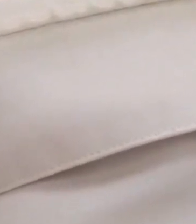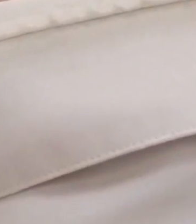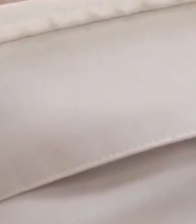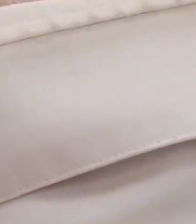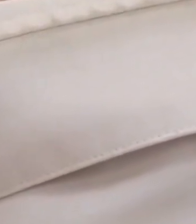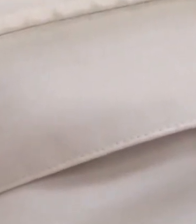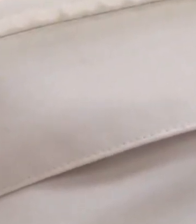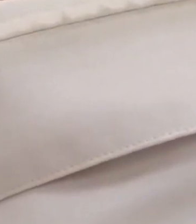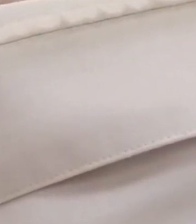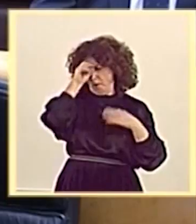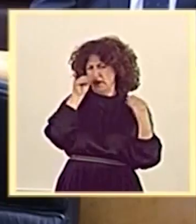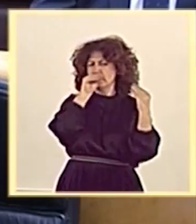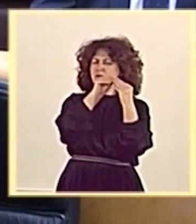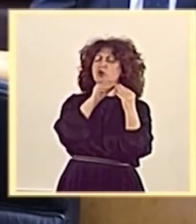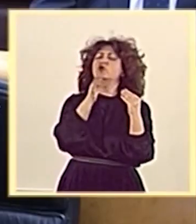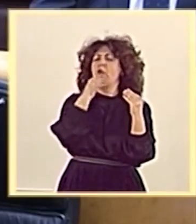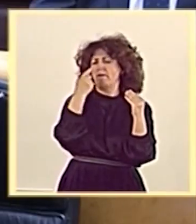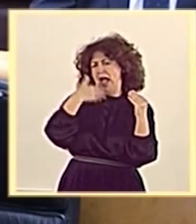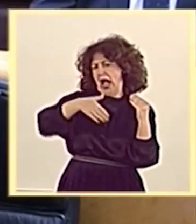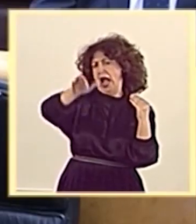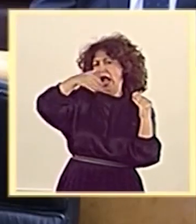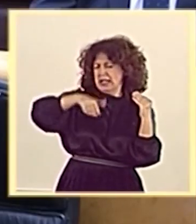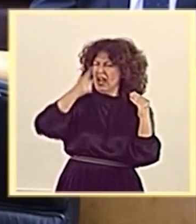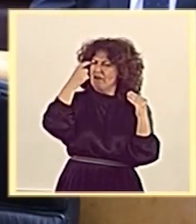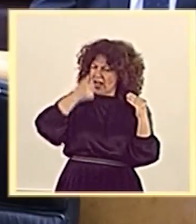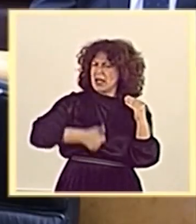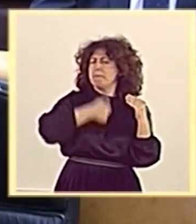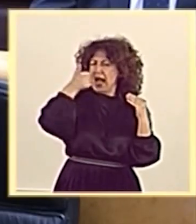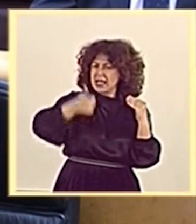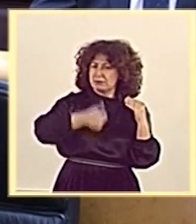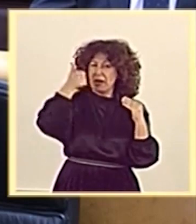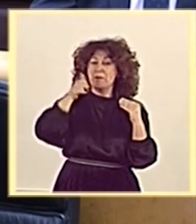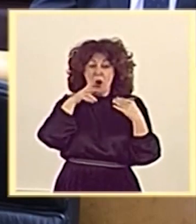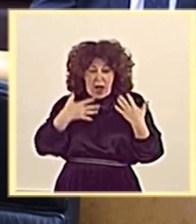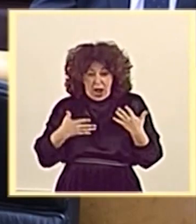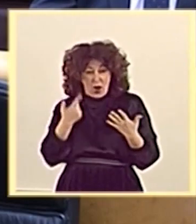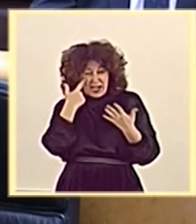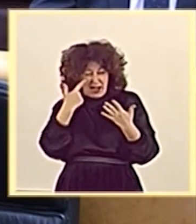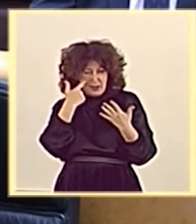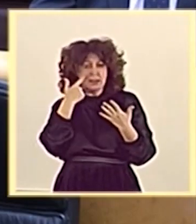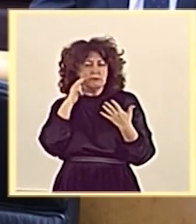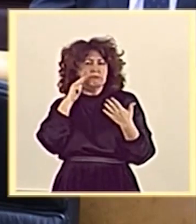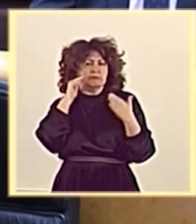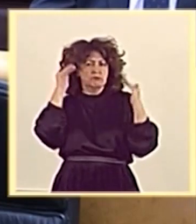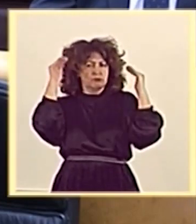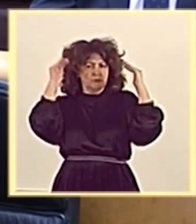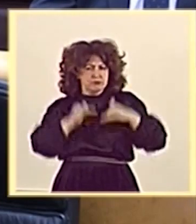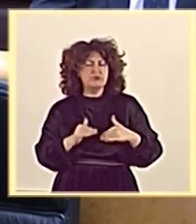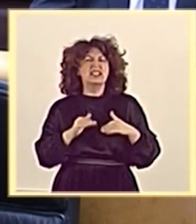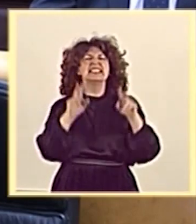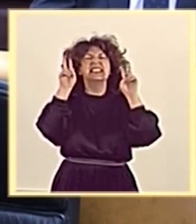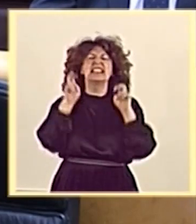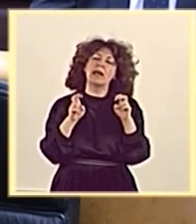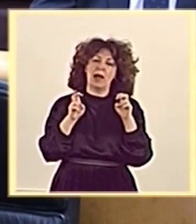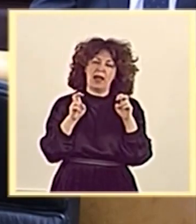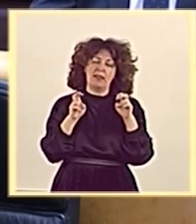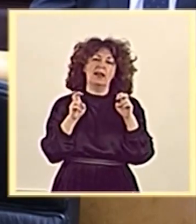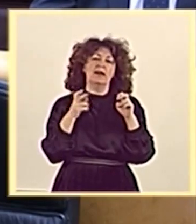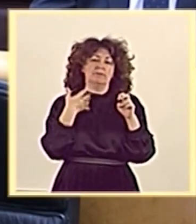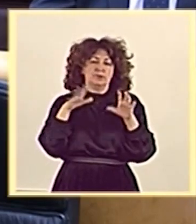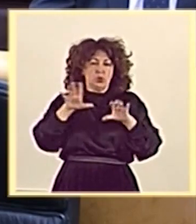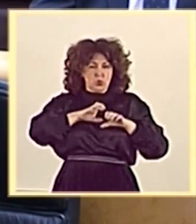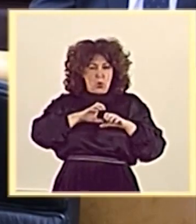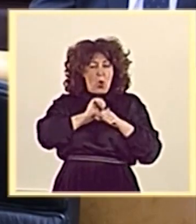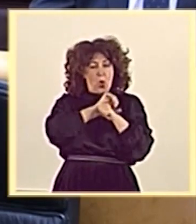pedro sánchez estamos observando un descenso muy importante y muy rápido en la incidencia y también en la mortalidad